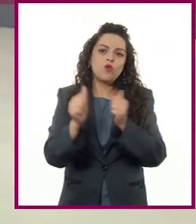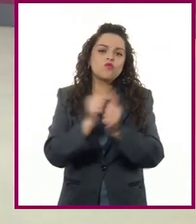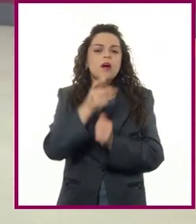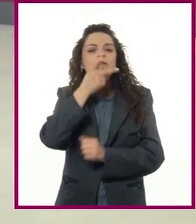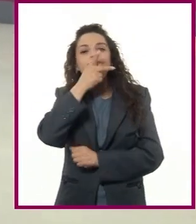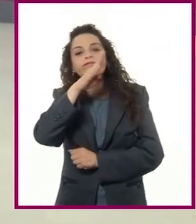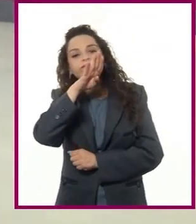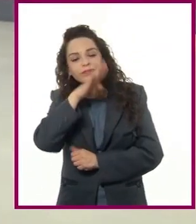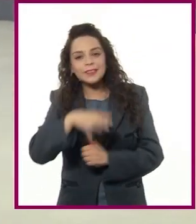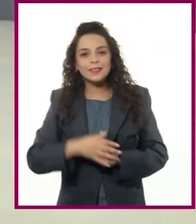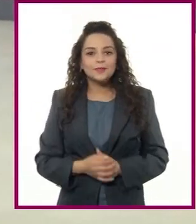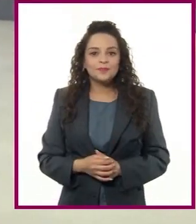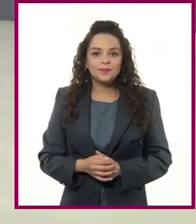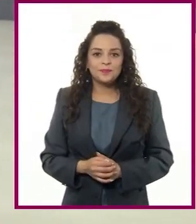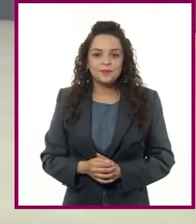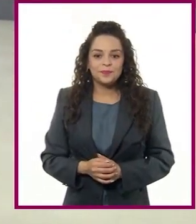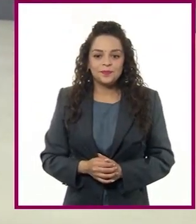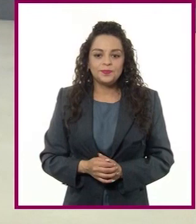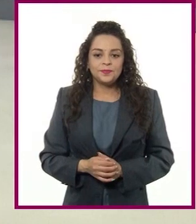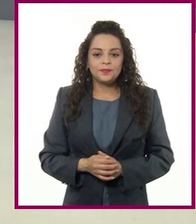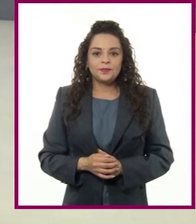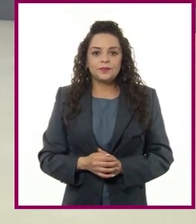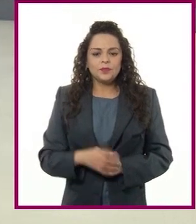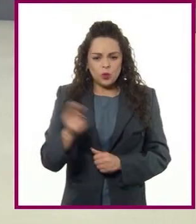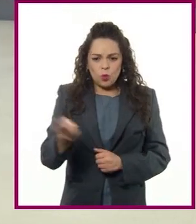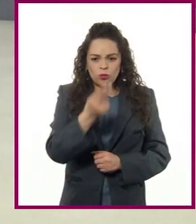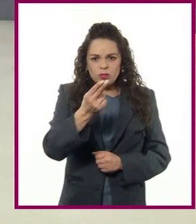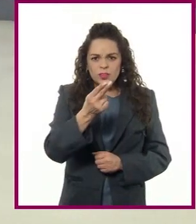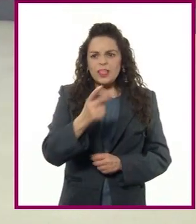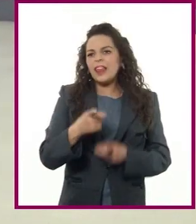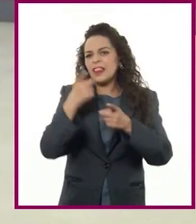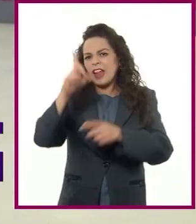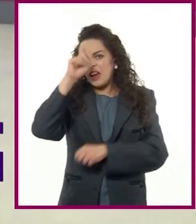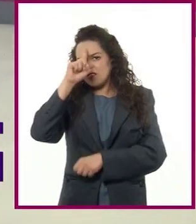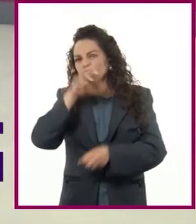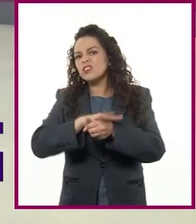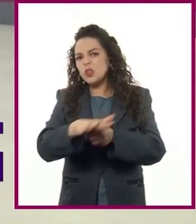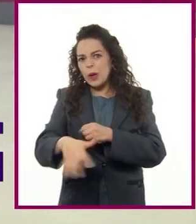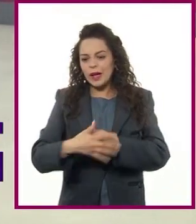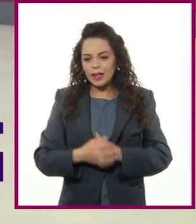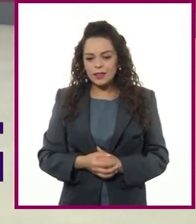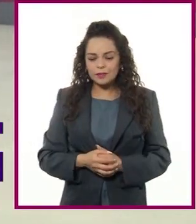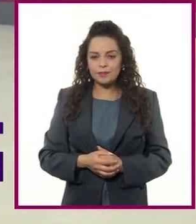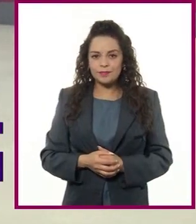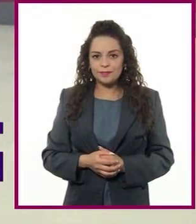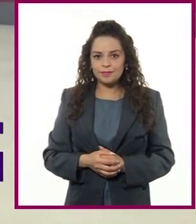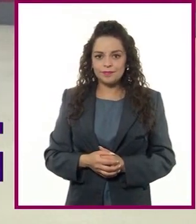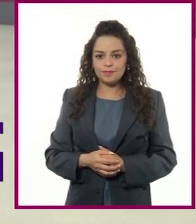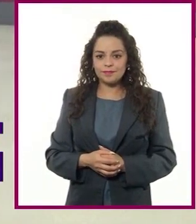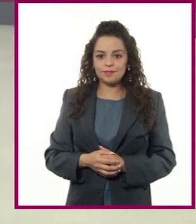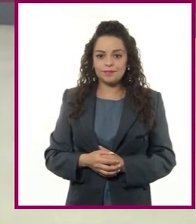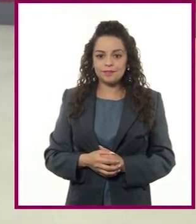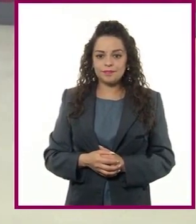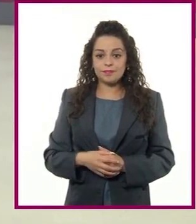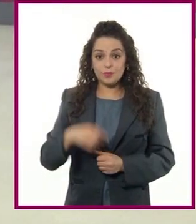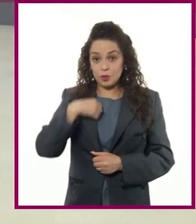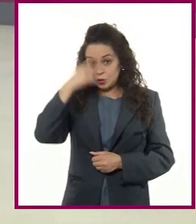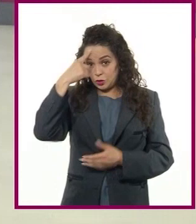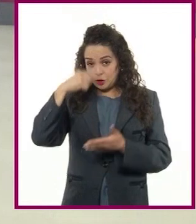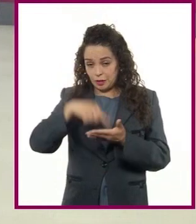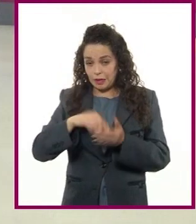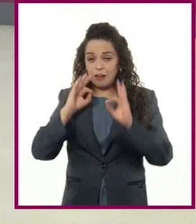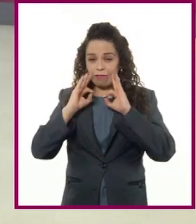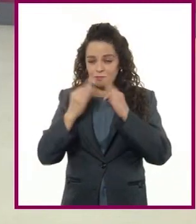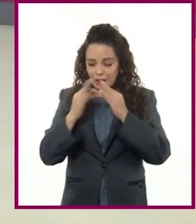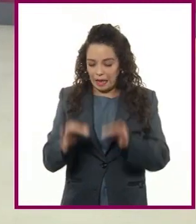sus padres. ¿Qué le aconsejarían? Me parece que una forma adecuada de resolverlo es